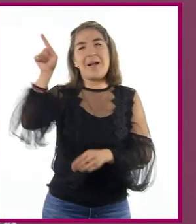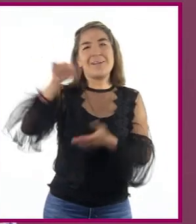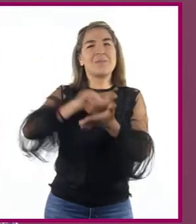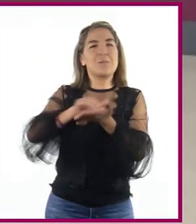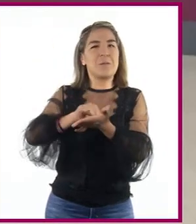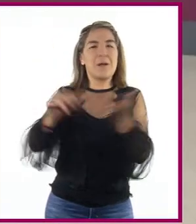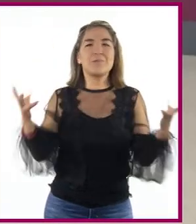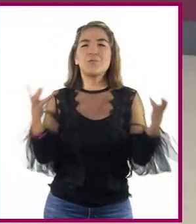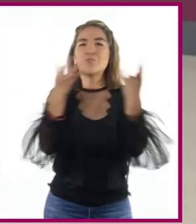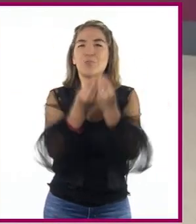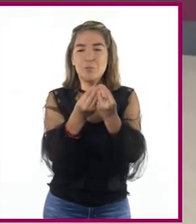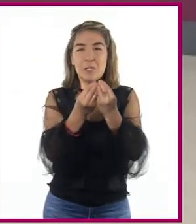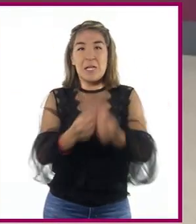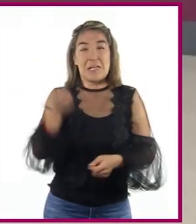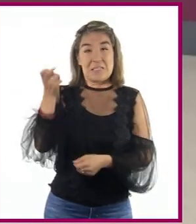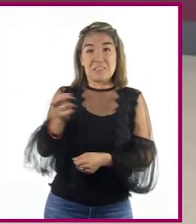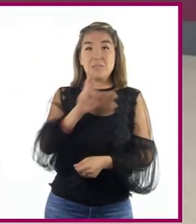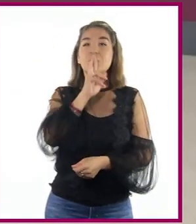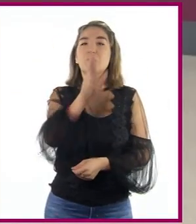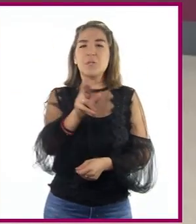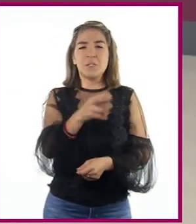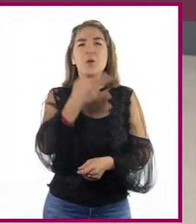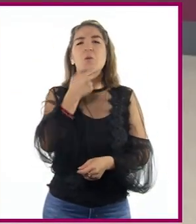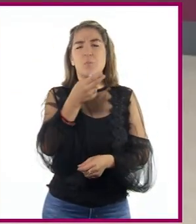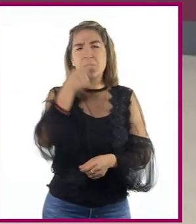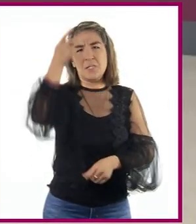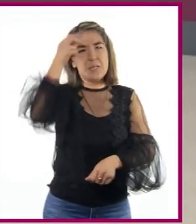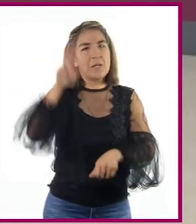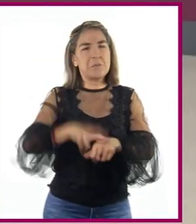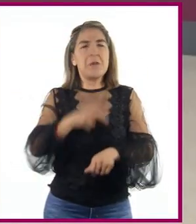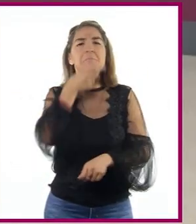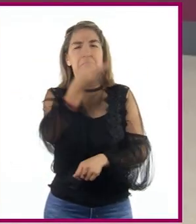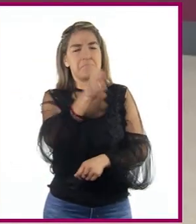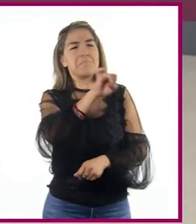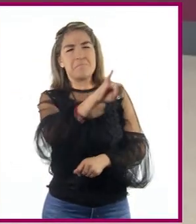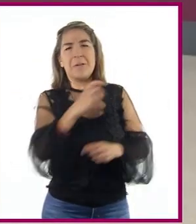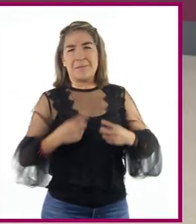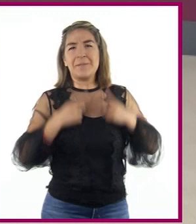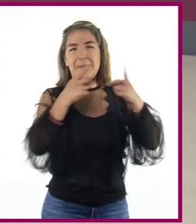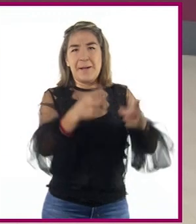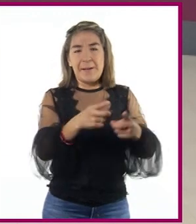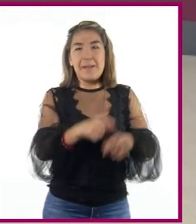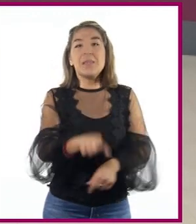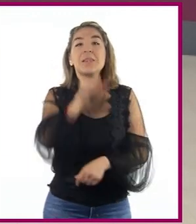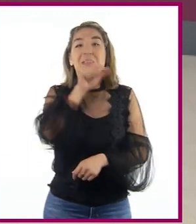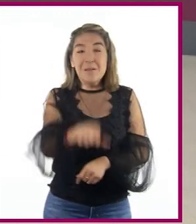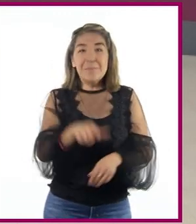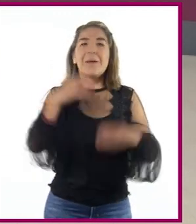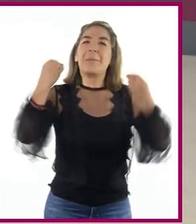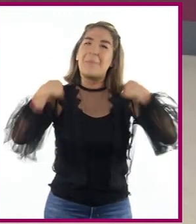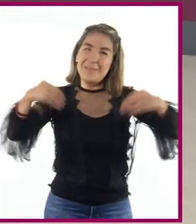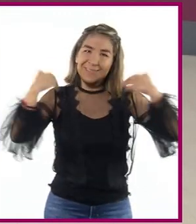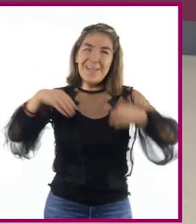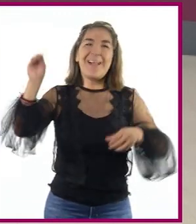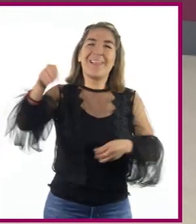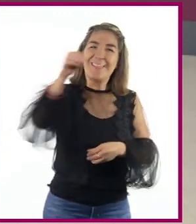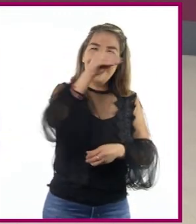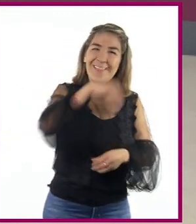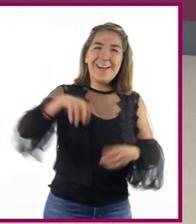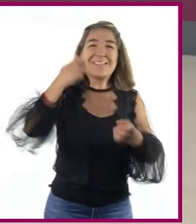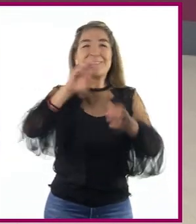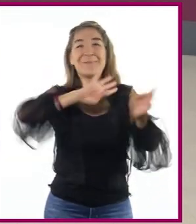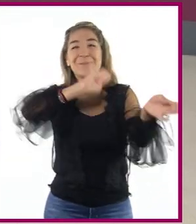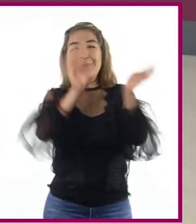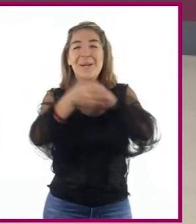York. La respuesta del director de la carrera fue que sí. Además de haberme paseado y divertido por el